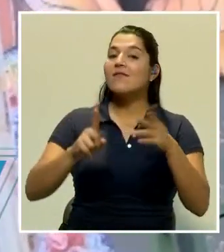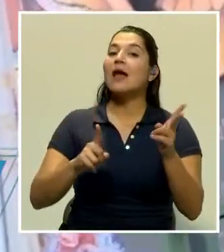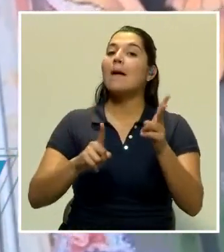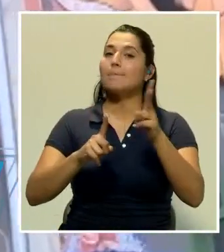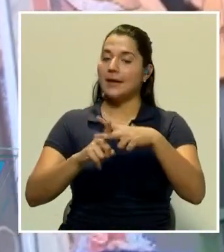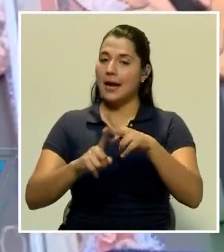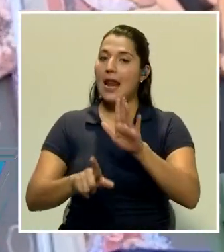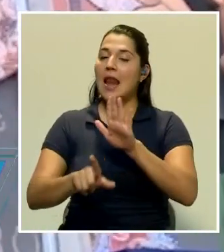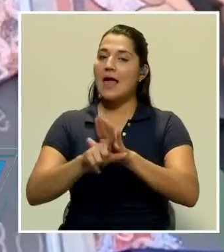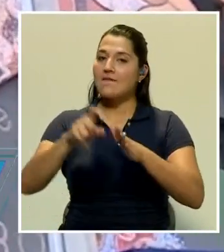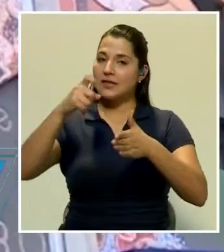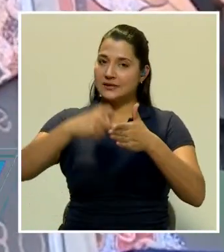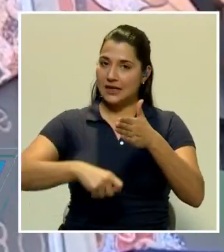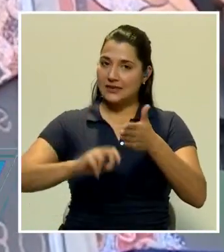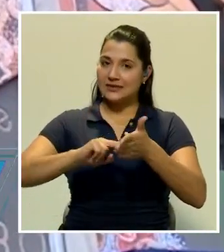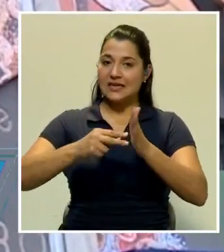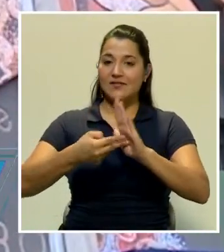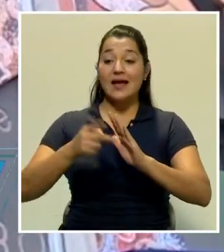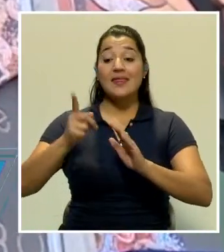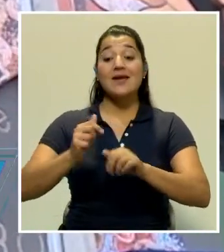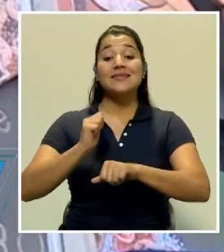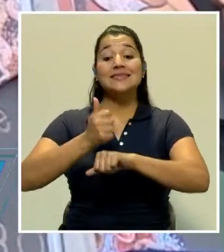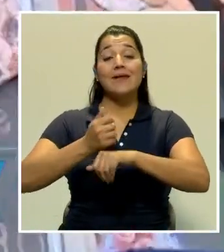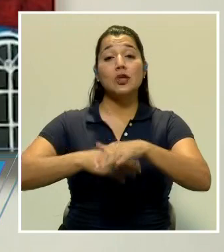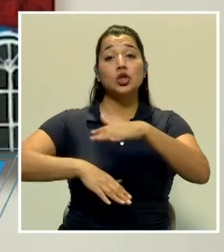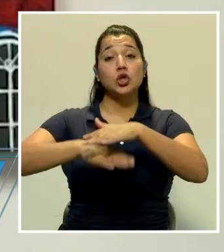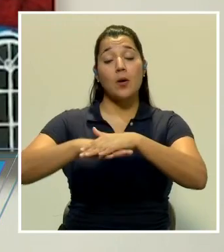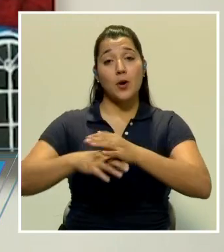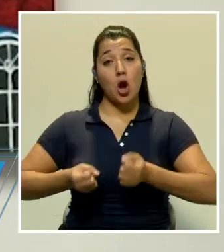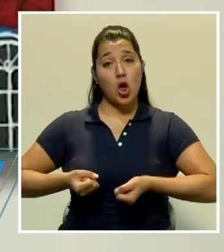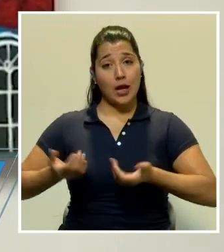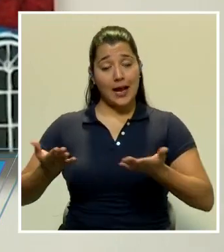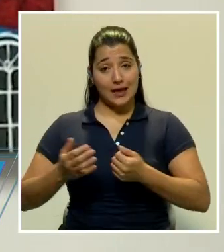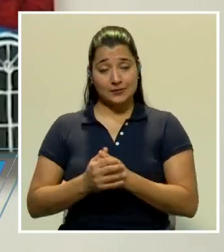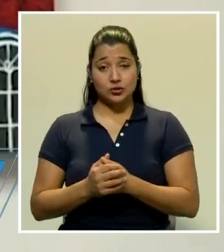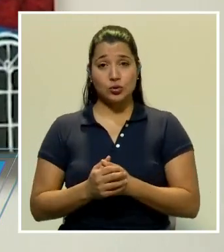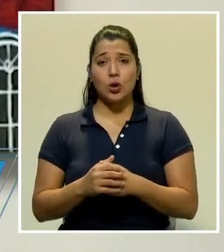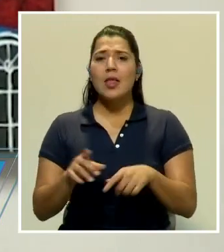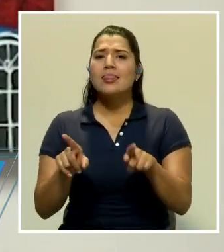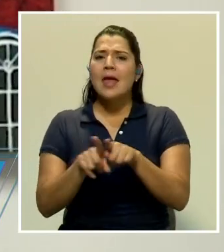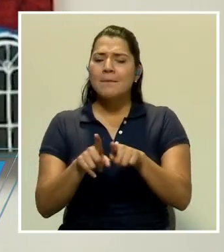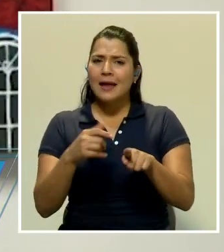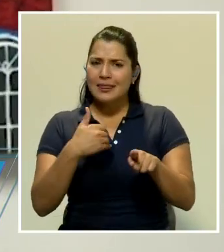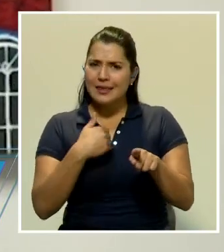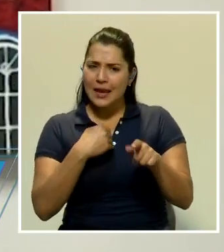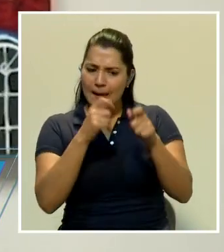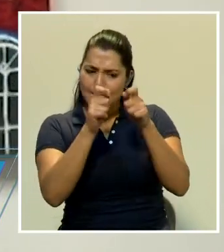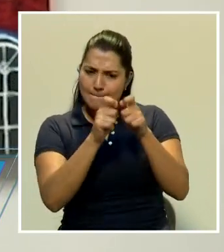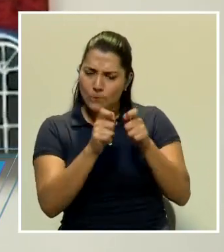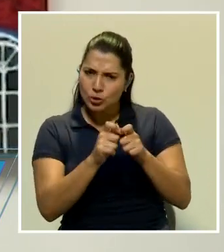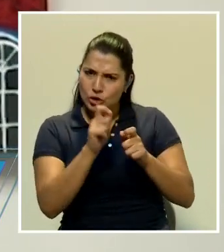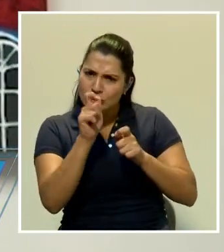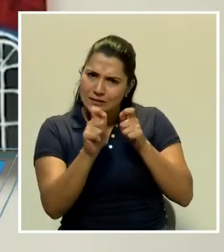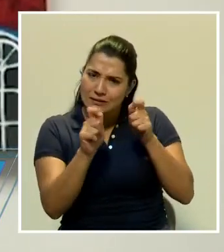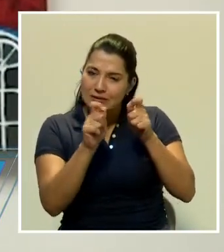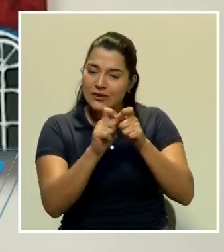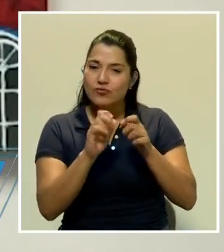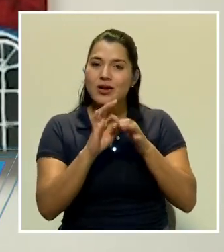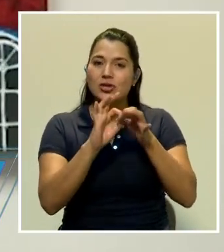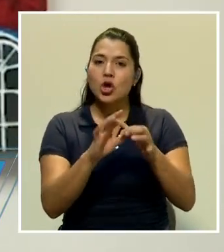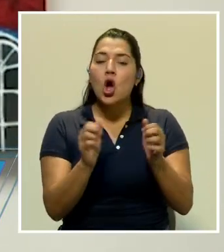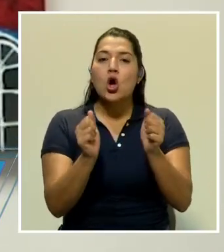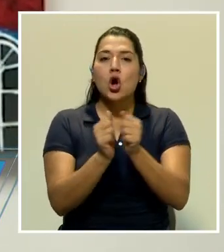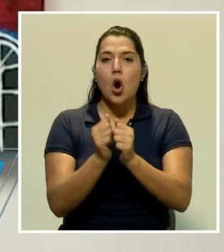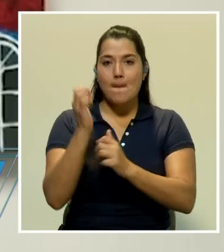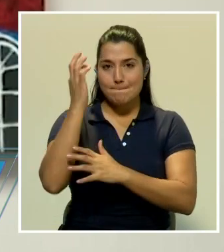fiscal, es decir, un tope a los gastos corrientes. También tiene señalamientos específicos en relación con la preocupación